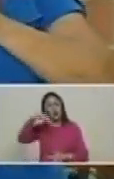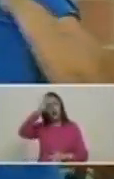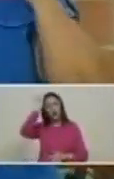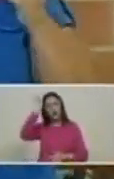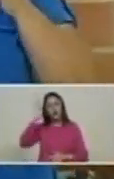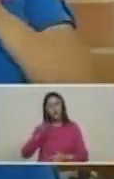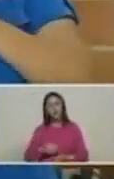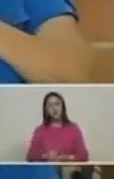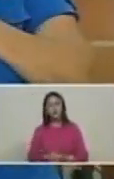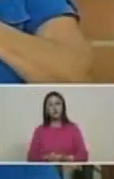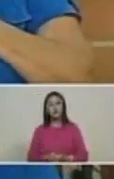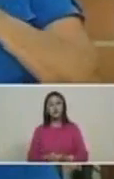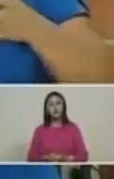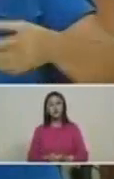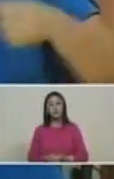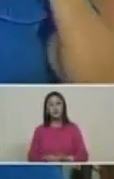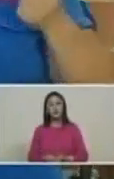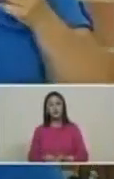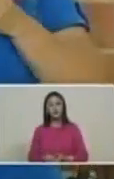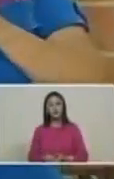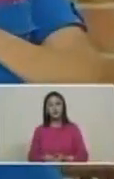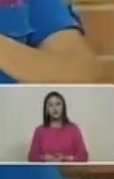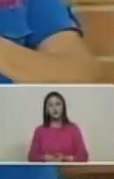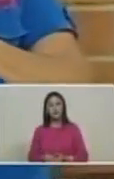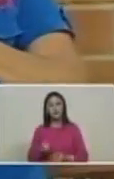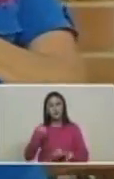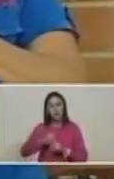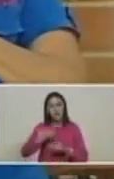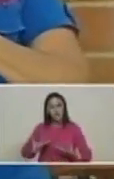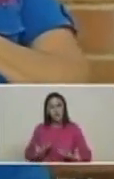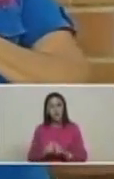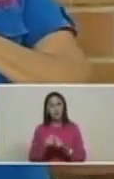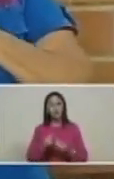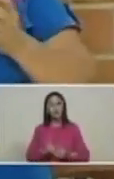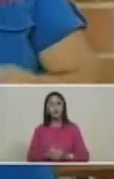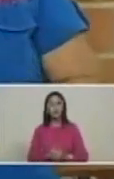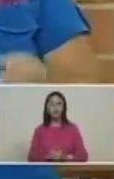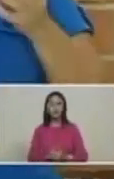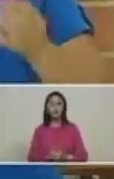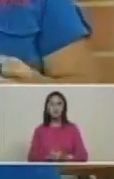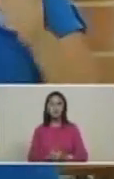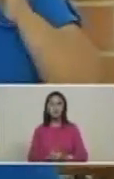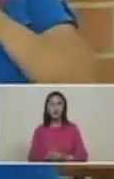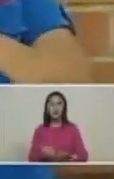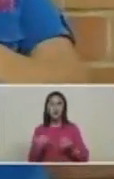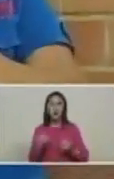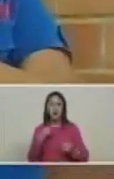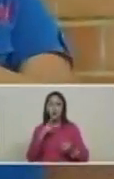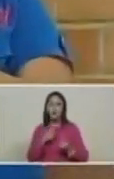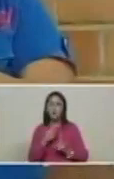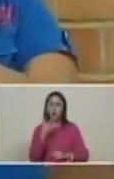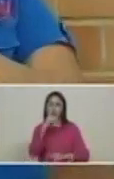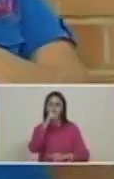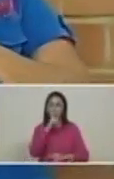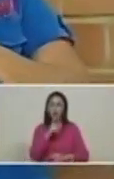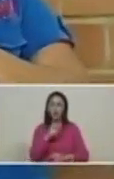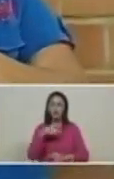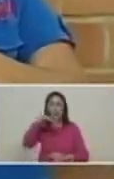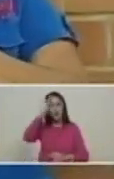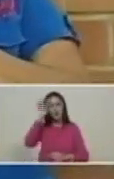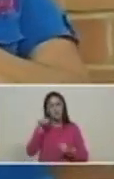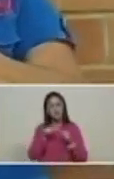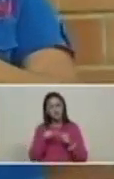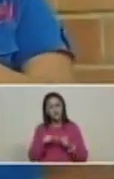2013 seguía vivo y siguió luchando junto a usted. Y hoy por hoy, cumpliendo 4 años de Robert, le sigo